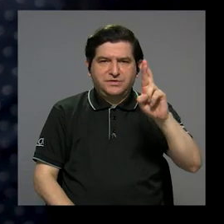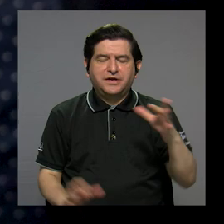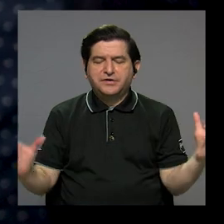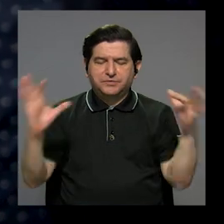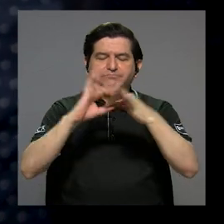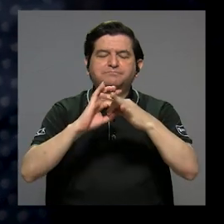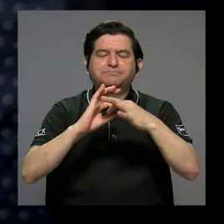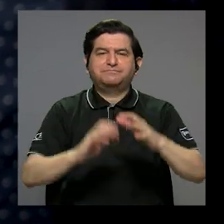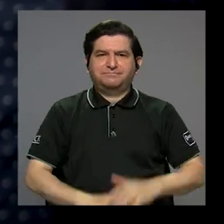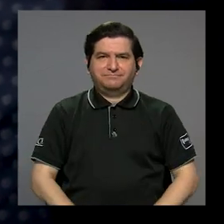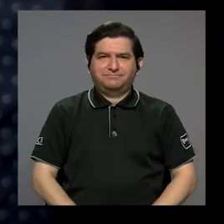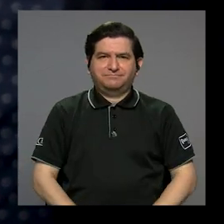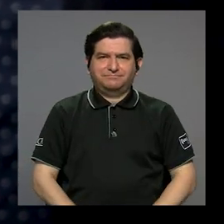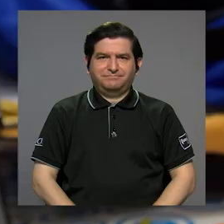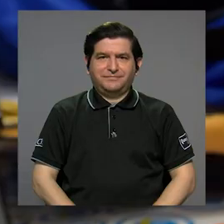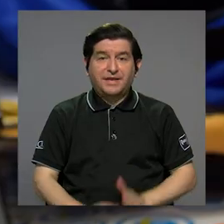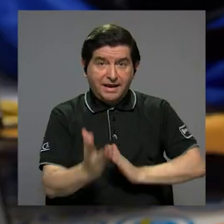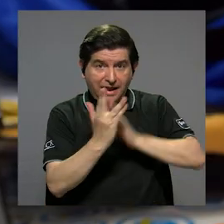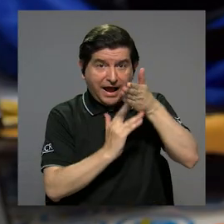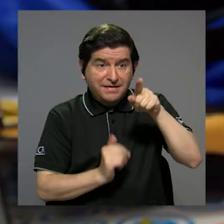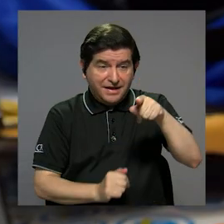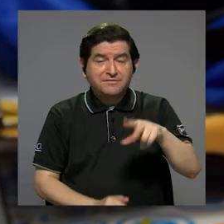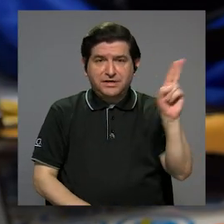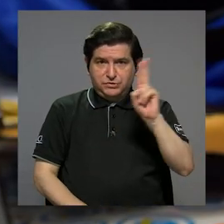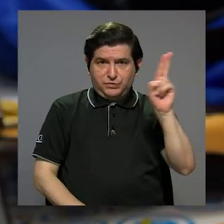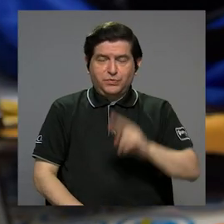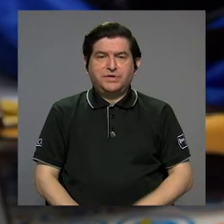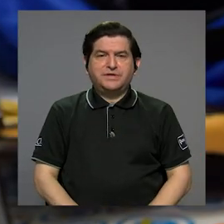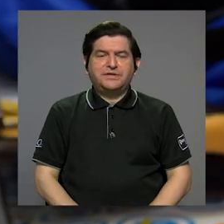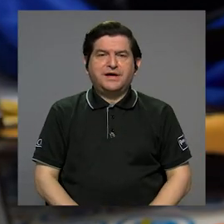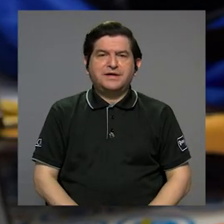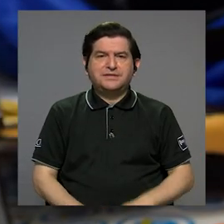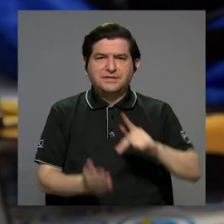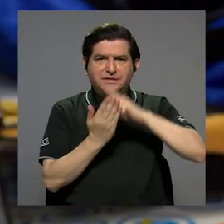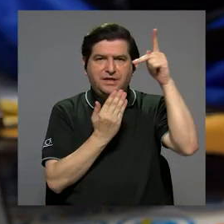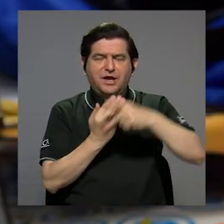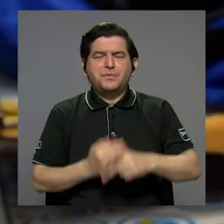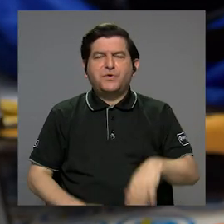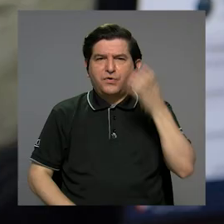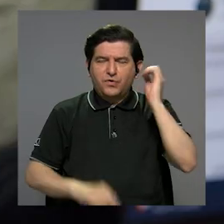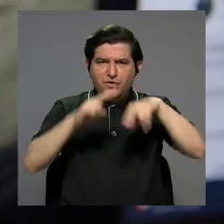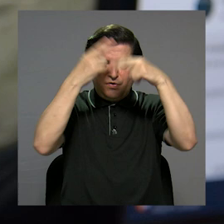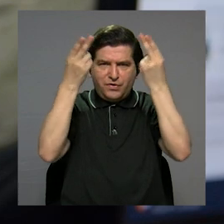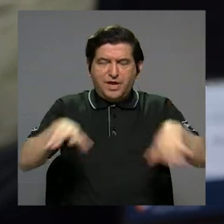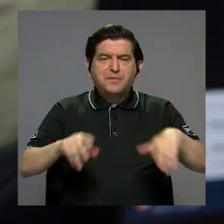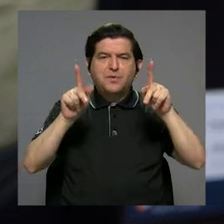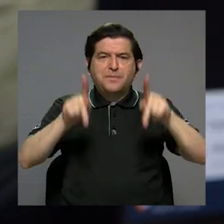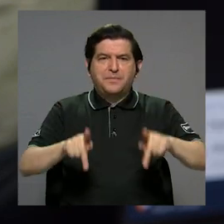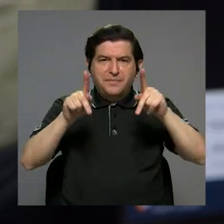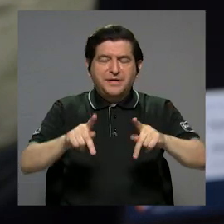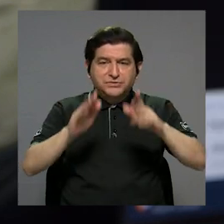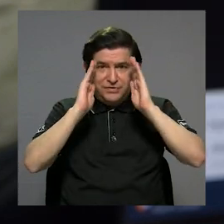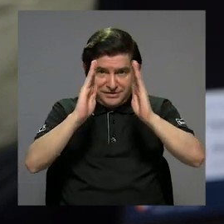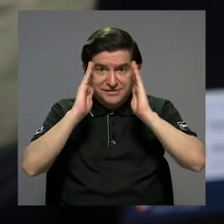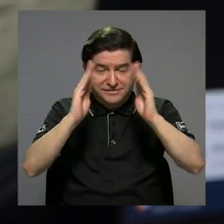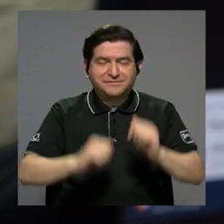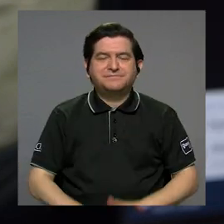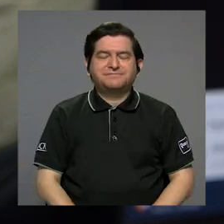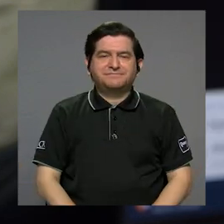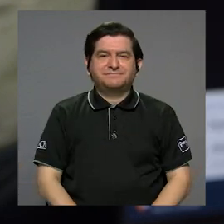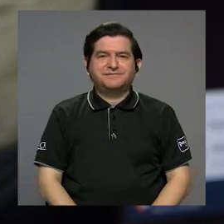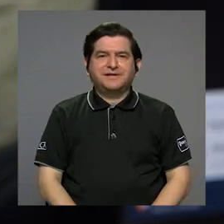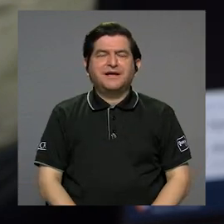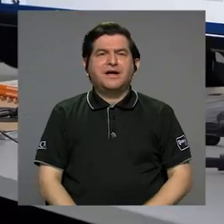se aliaron, por lo que a través de esta unidad, el podcast está llegando a más personas. La